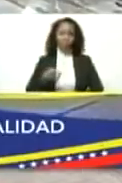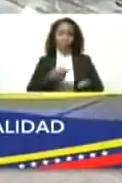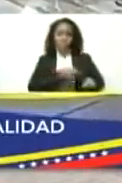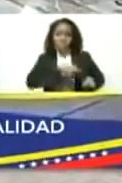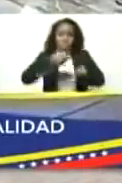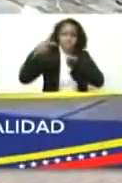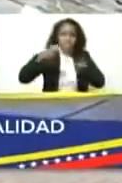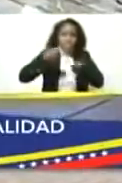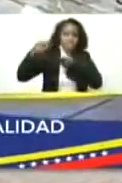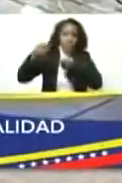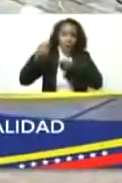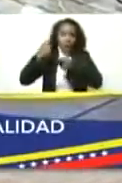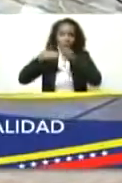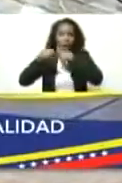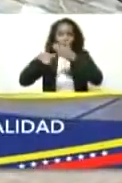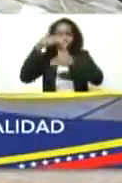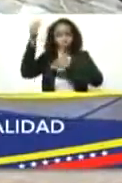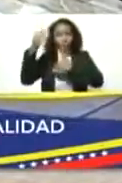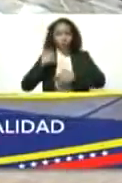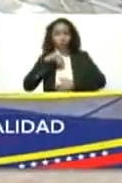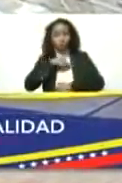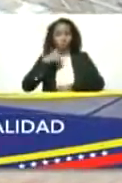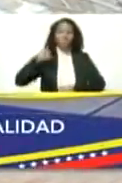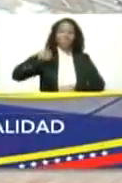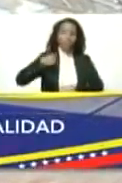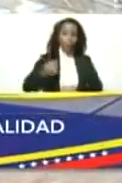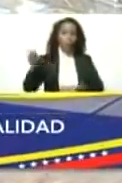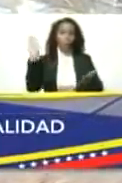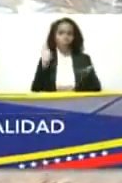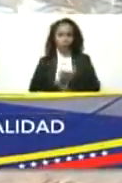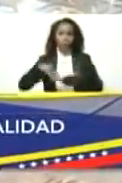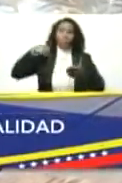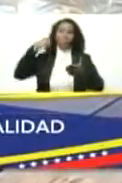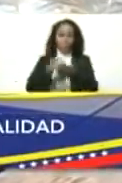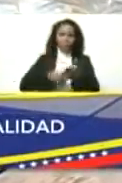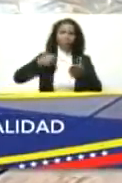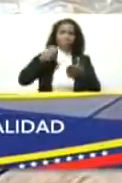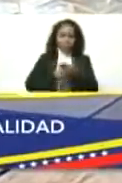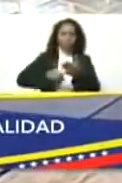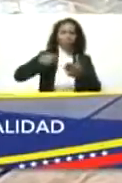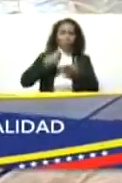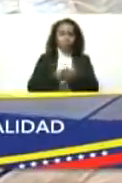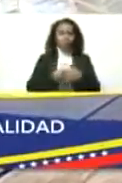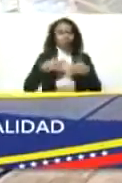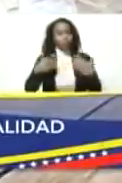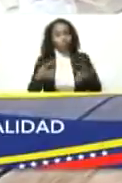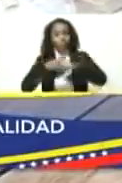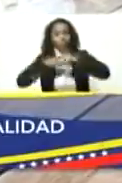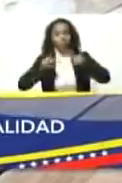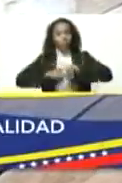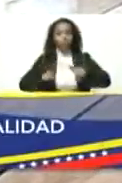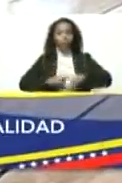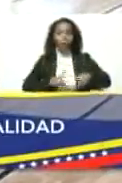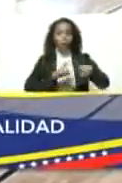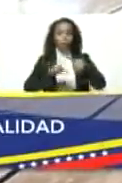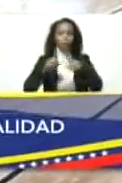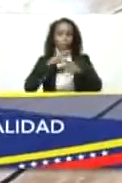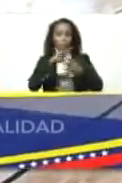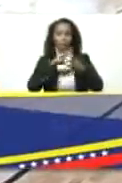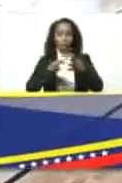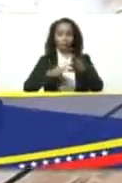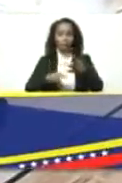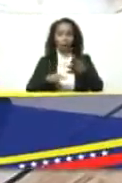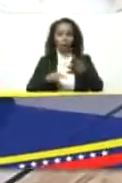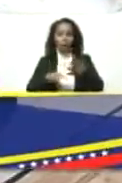exportable, y nosotros tenemos que poner el empeño de diversificar los productos